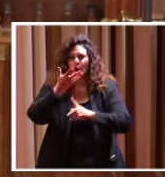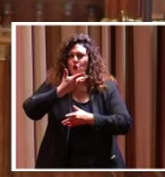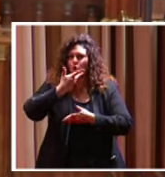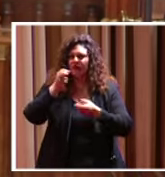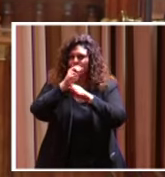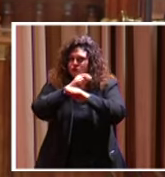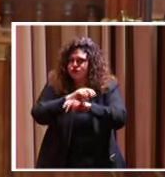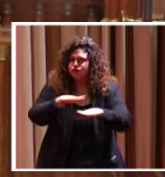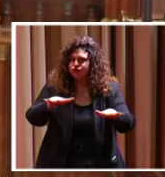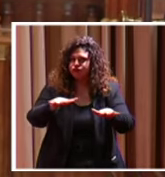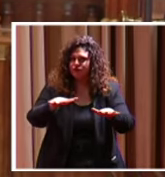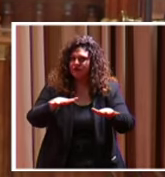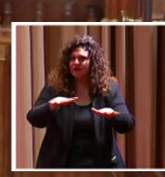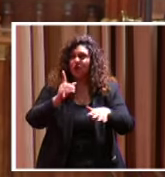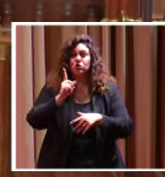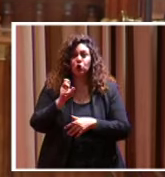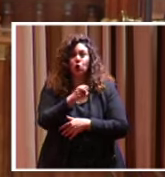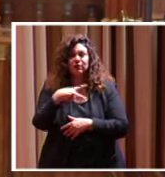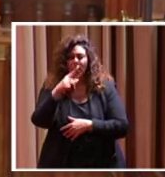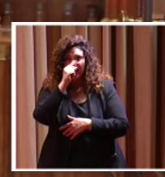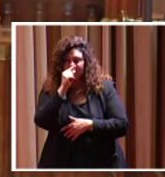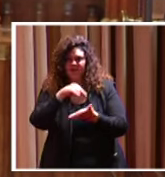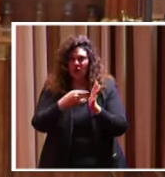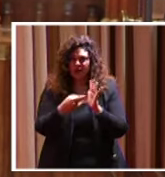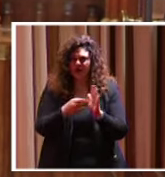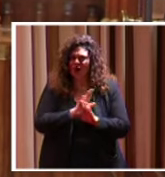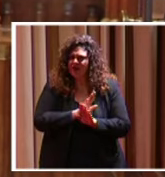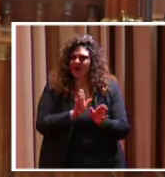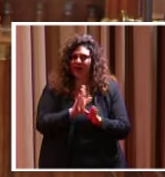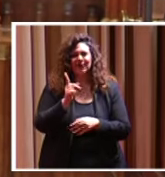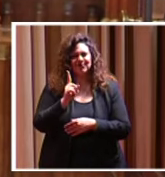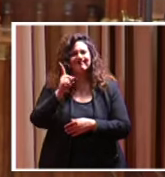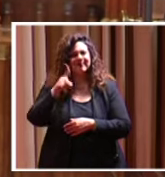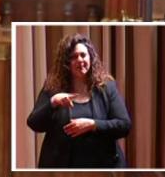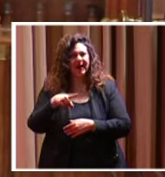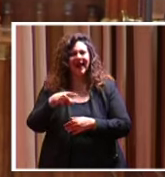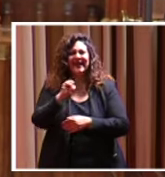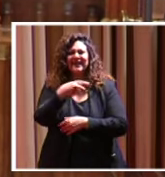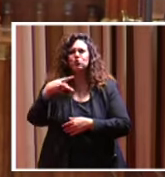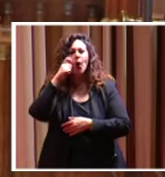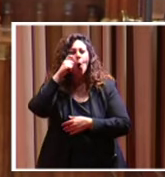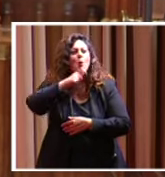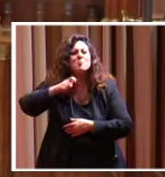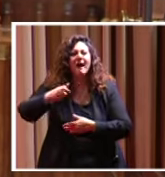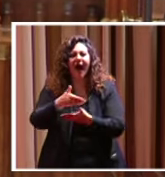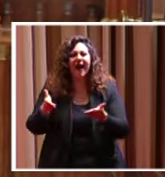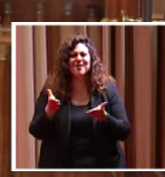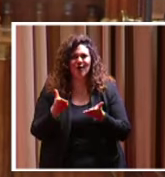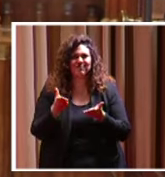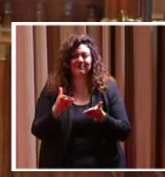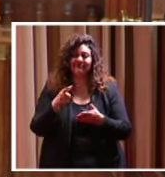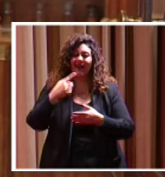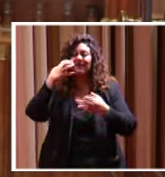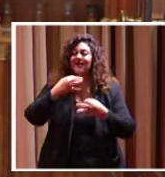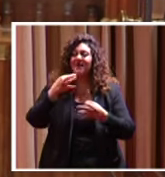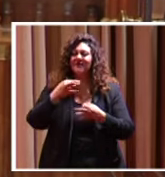conocimiento no solo en unos resultados científicos, técnicos, sino también en unos resultados humanísticos, que son los que realmente van